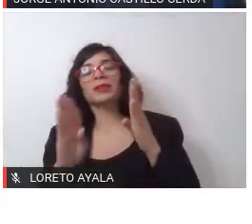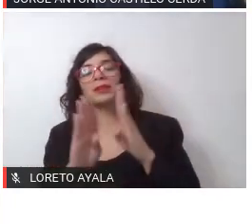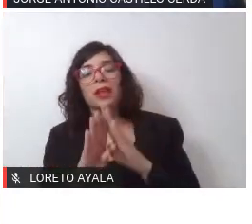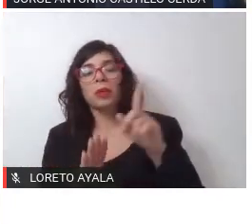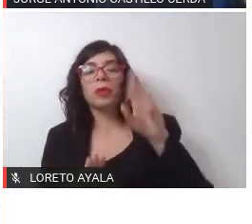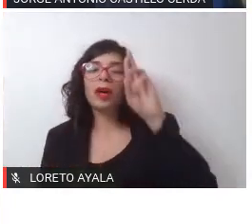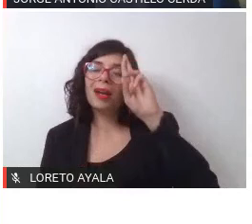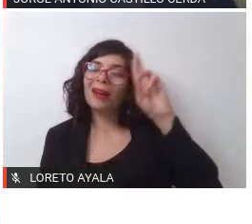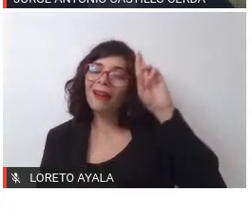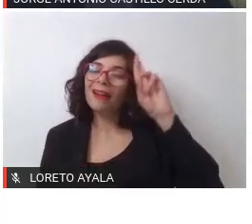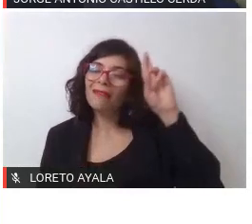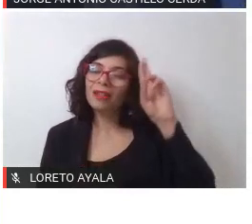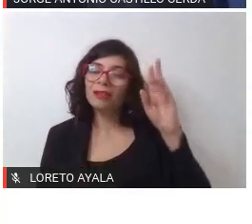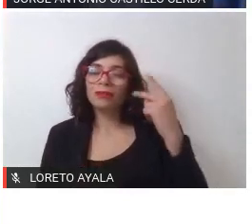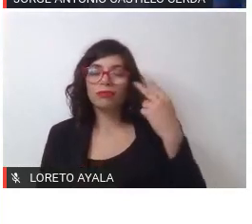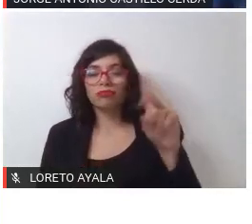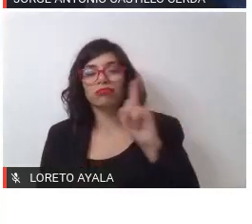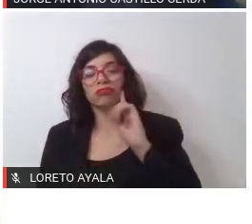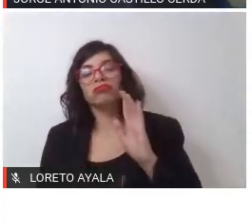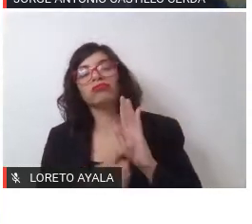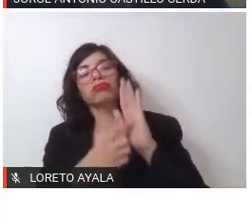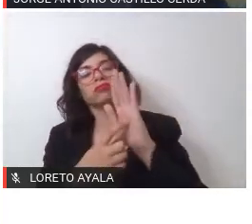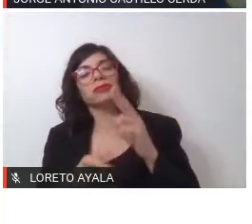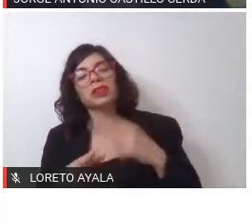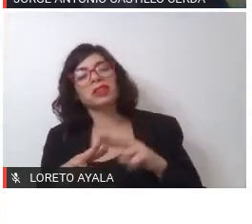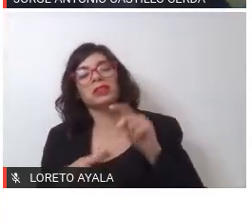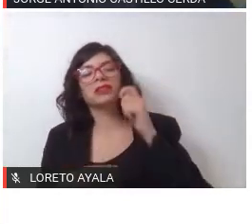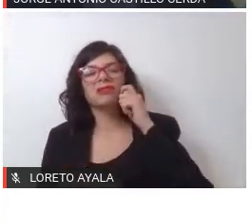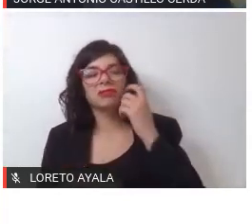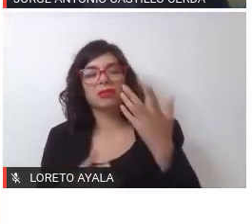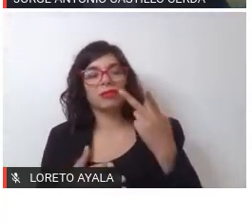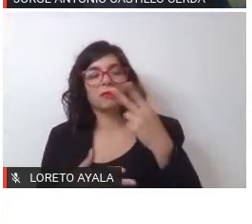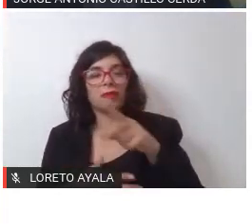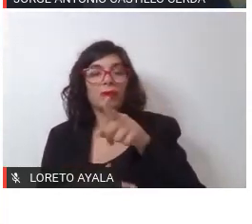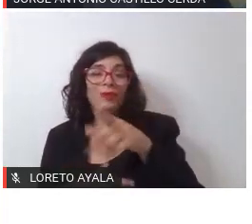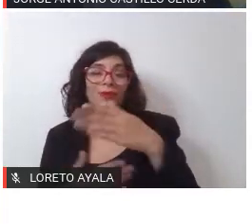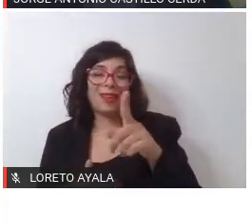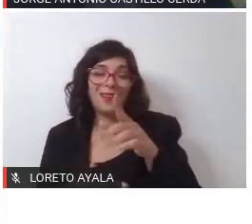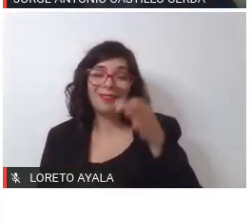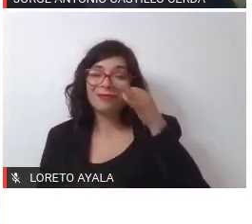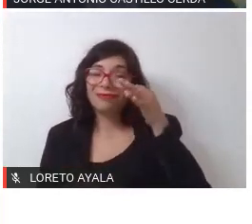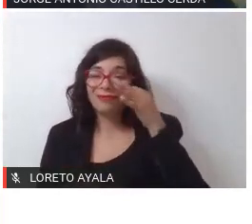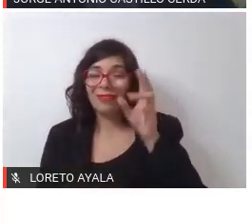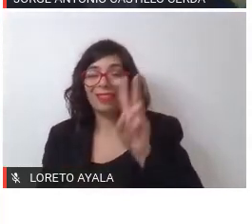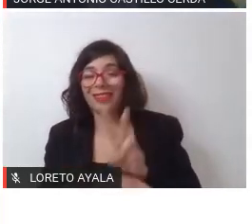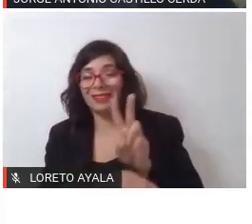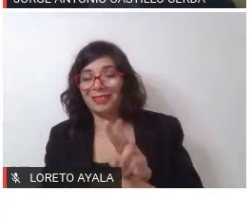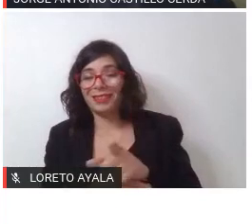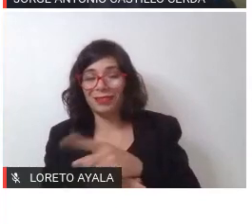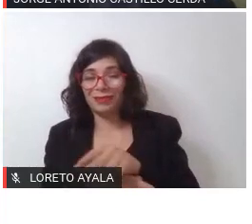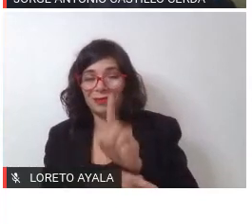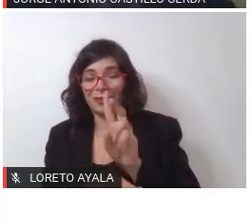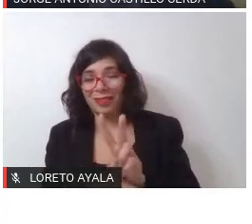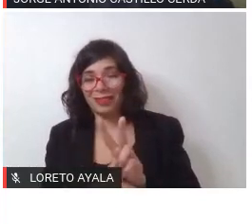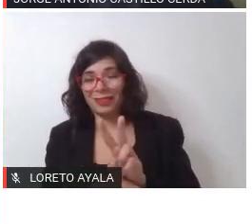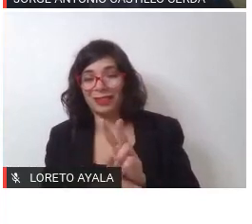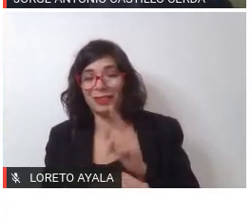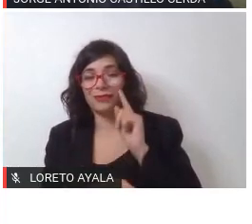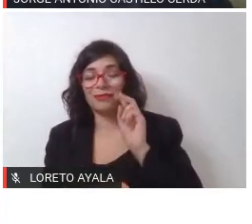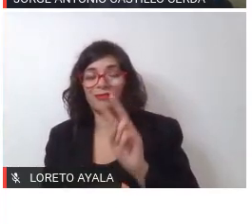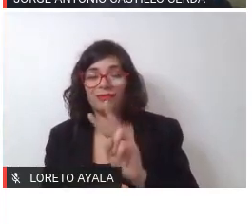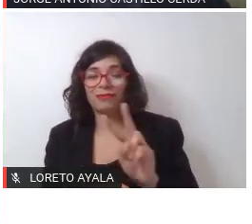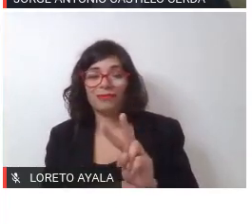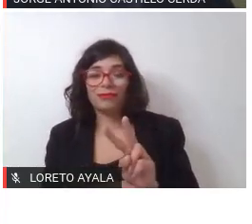reflexión desde la perspectiva de lo que ha significado, y usted es testigo de todo el trabajo que este equipo le ha puesto, en que estos